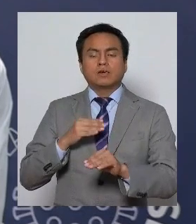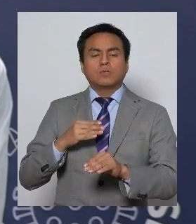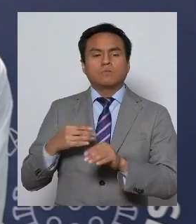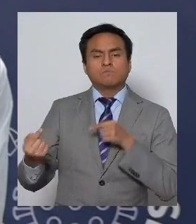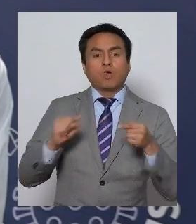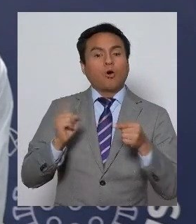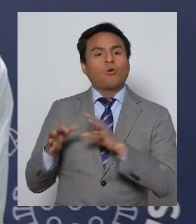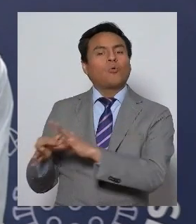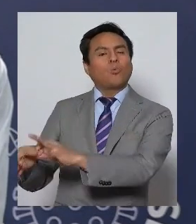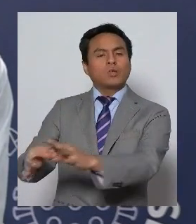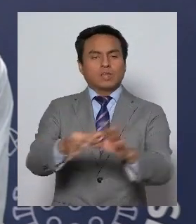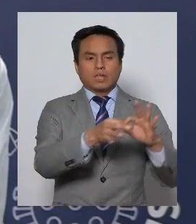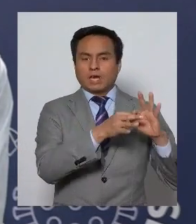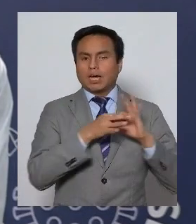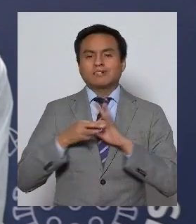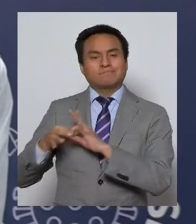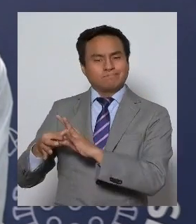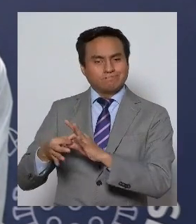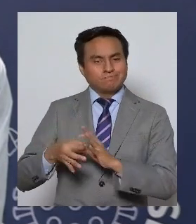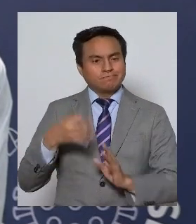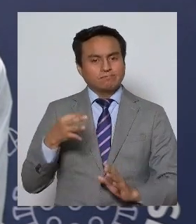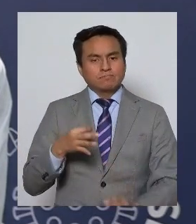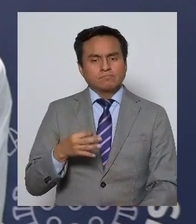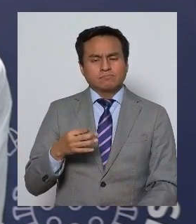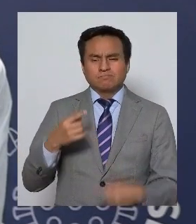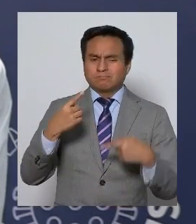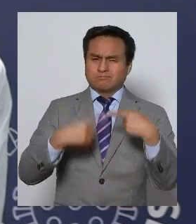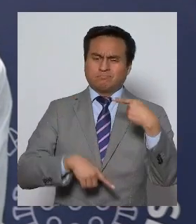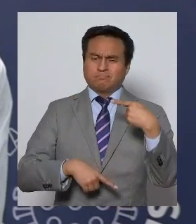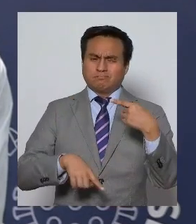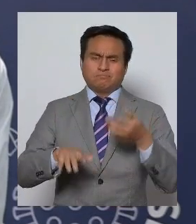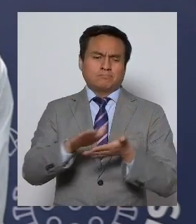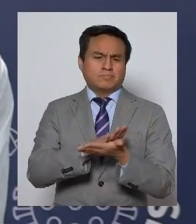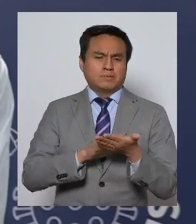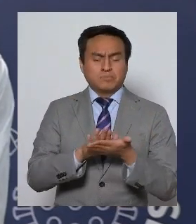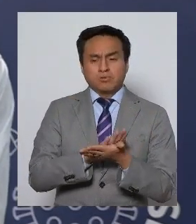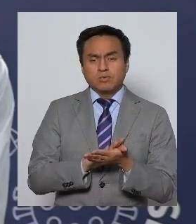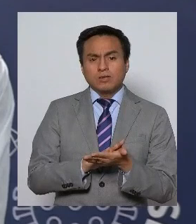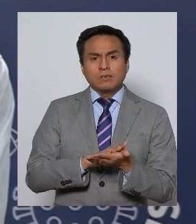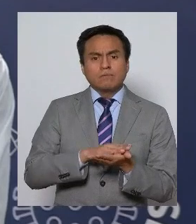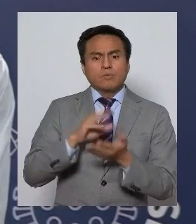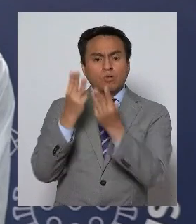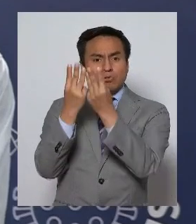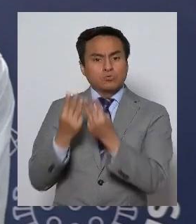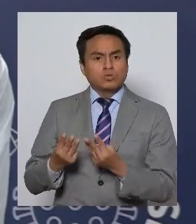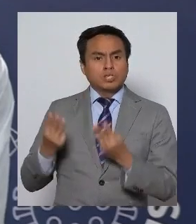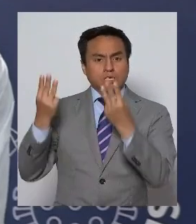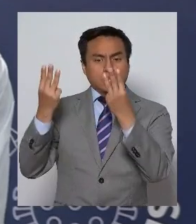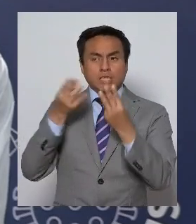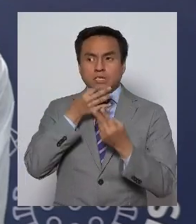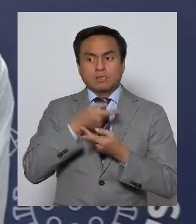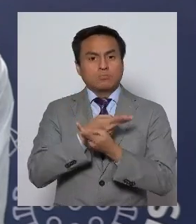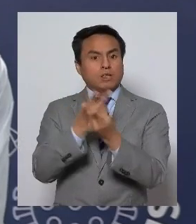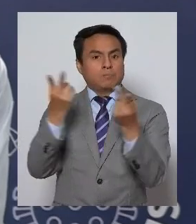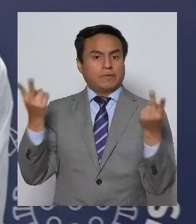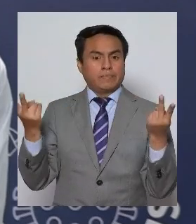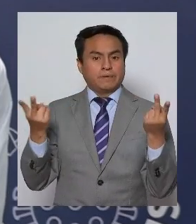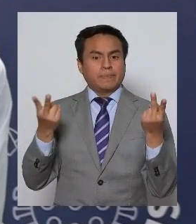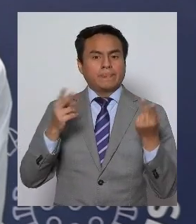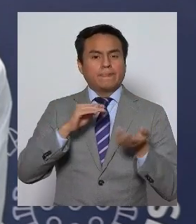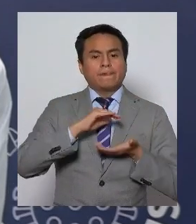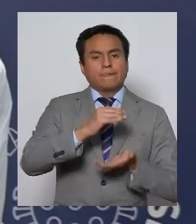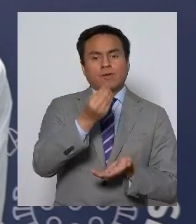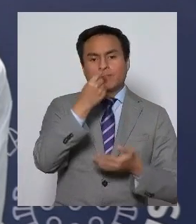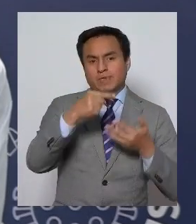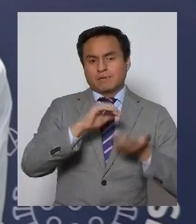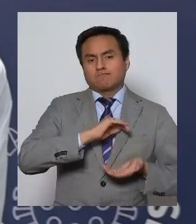unidad. No resulta razonable que mientras Naciones Unidas dice públicamente que la entrega de